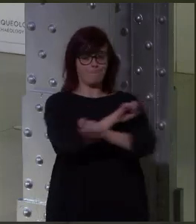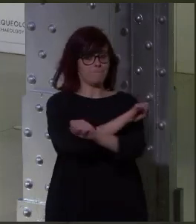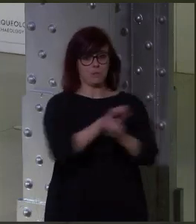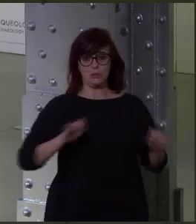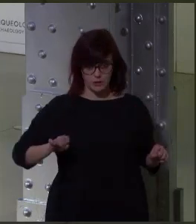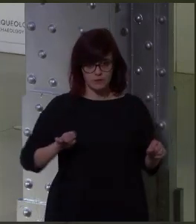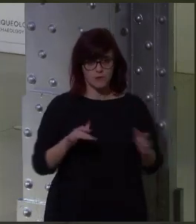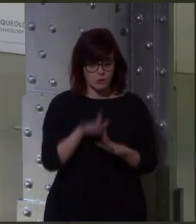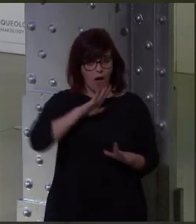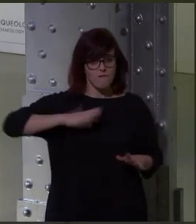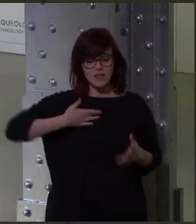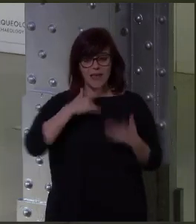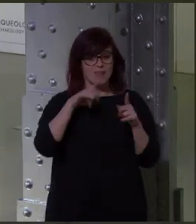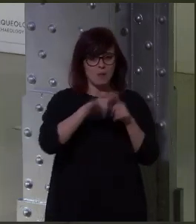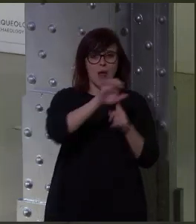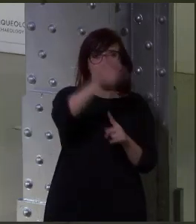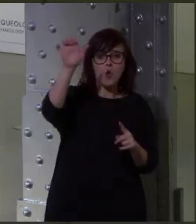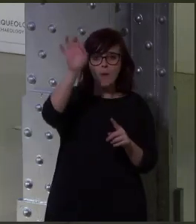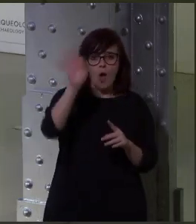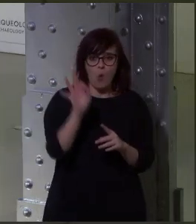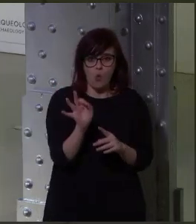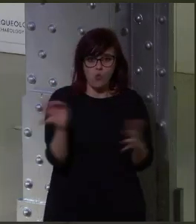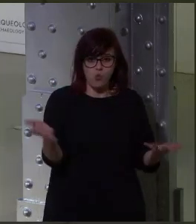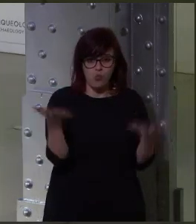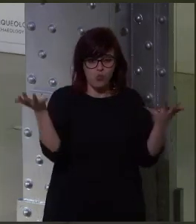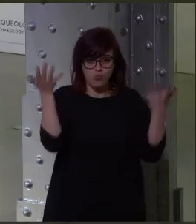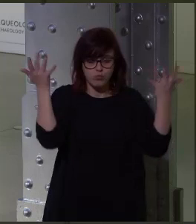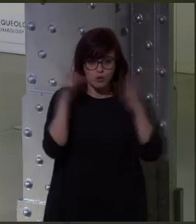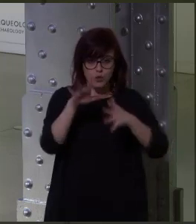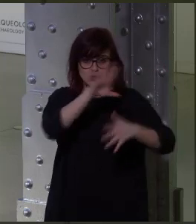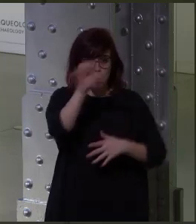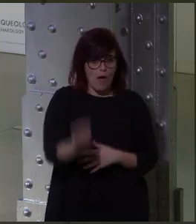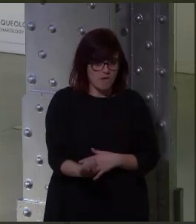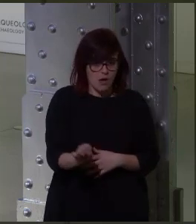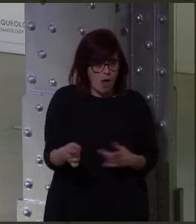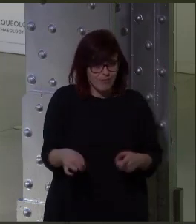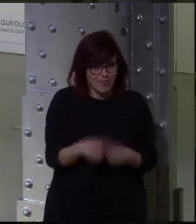vida, estemos en Europa o estemos en Sudáfrica.